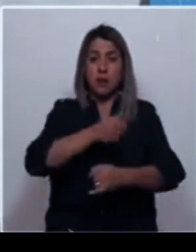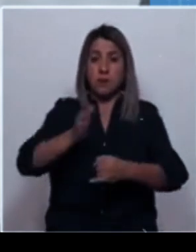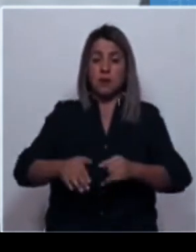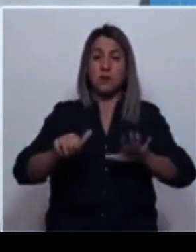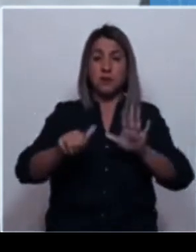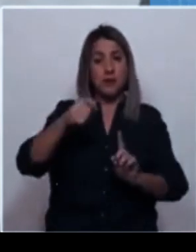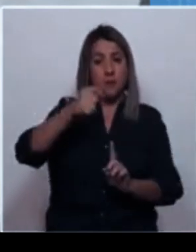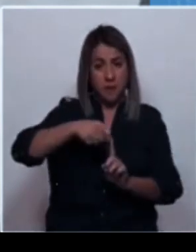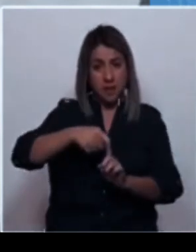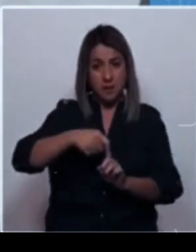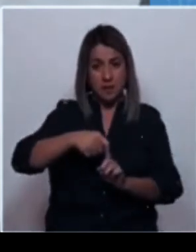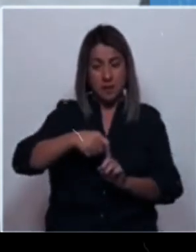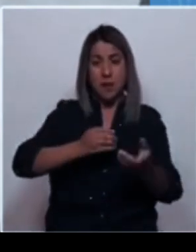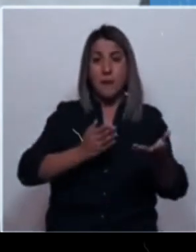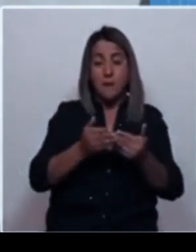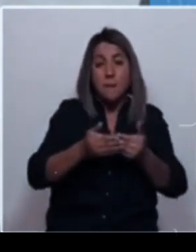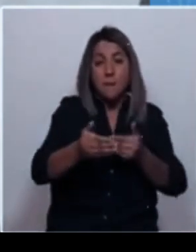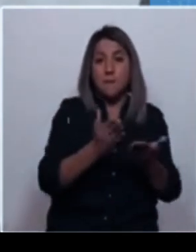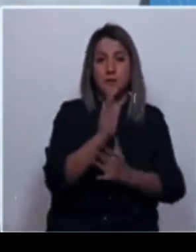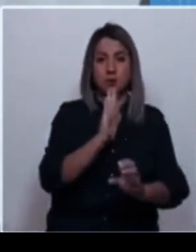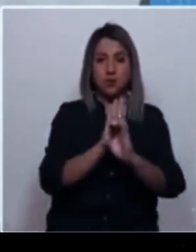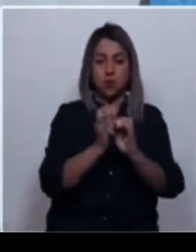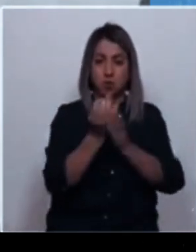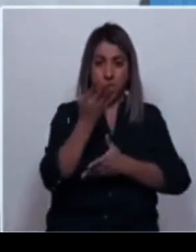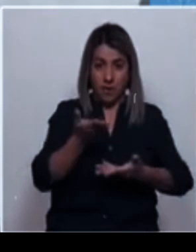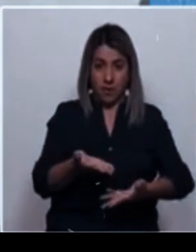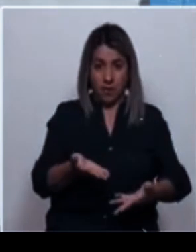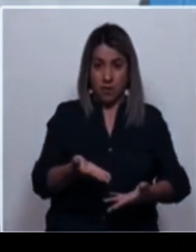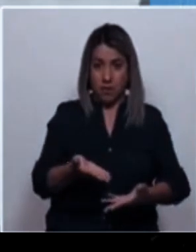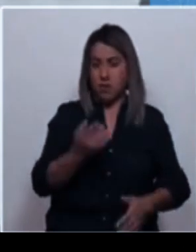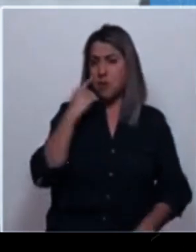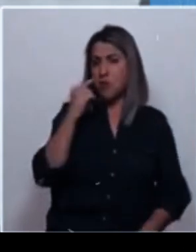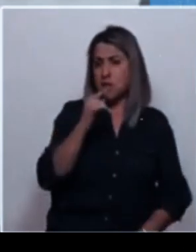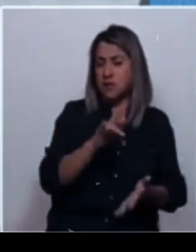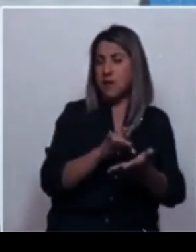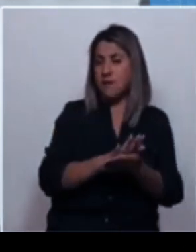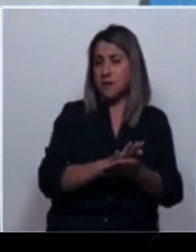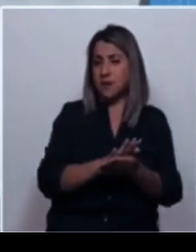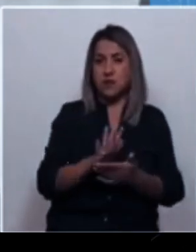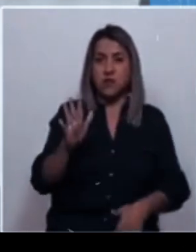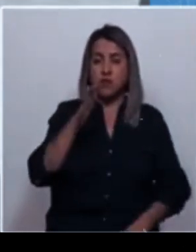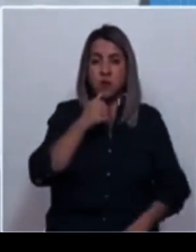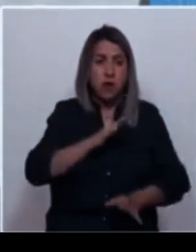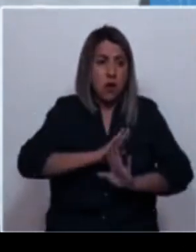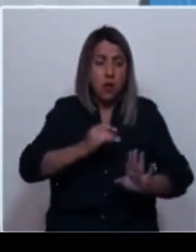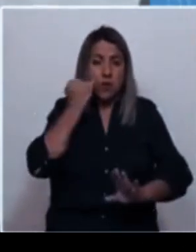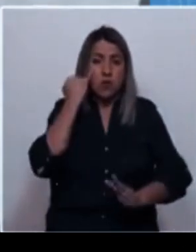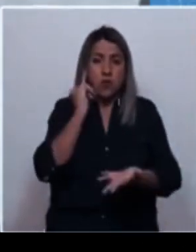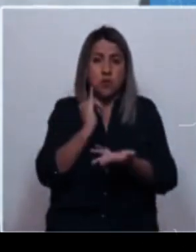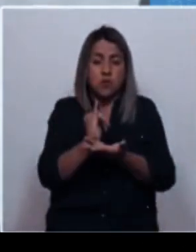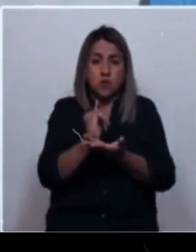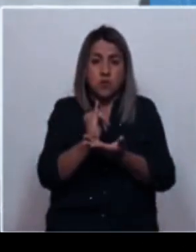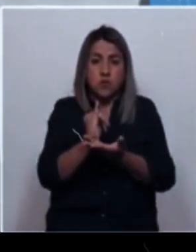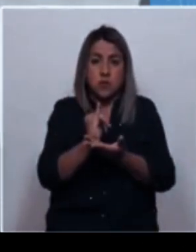desde la entrada en vigor de esta constitución siendo que en dicha fecha no habrá ninguna entidad territorial percibiendo ingresos